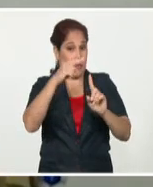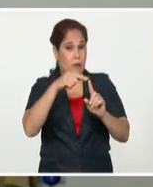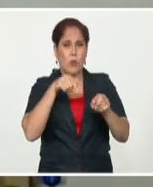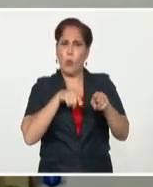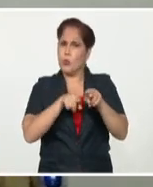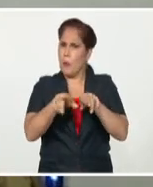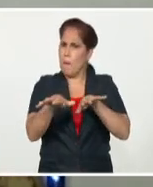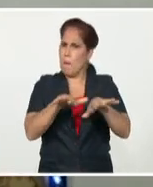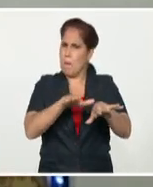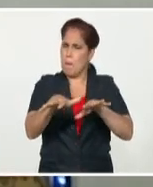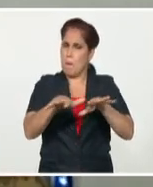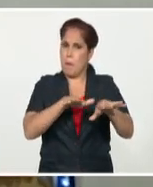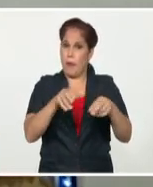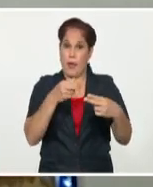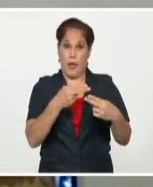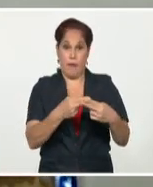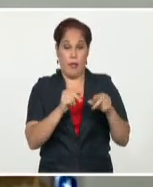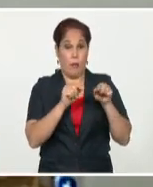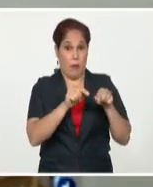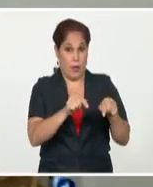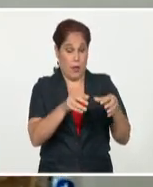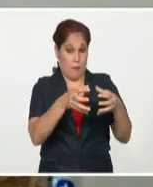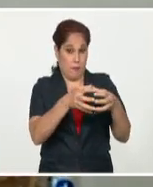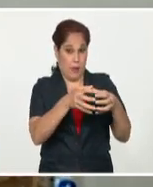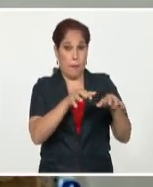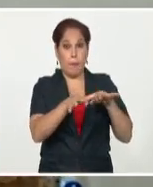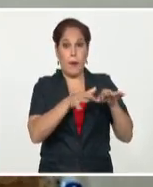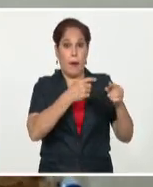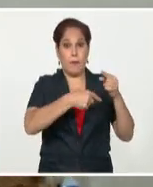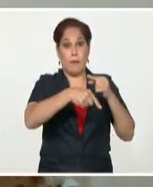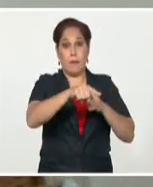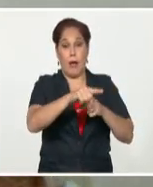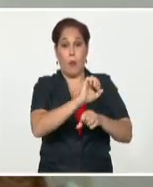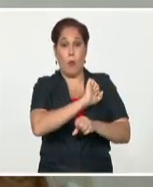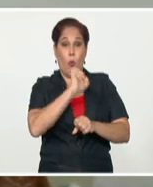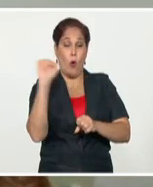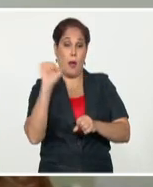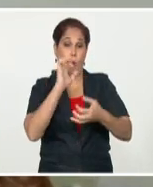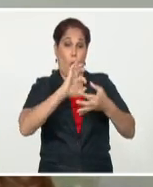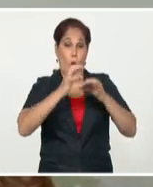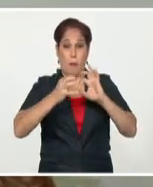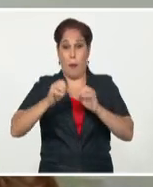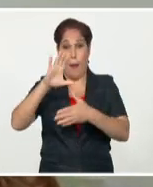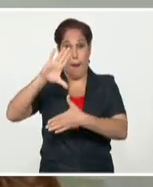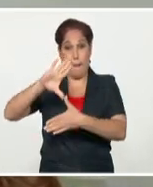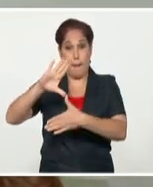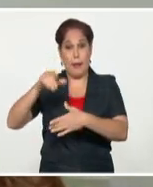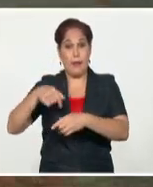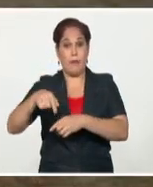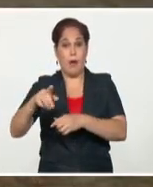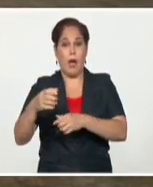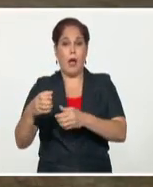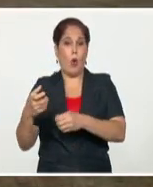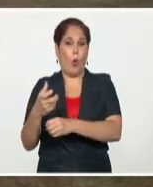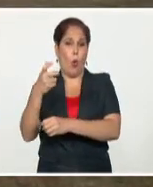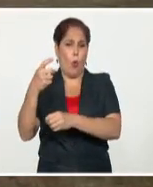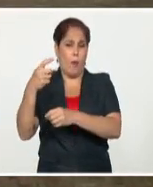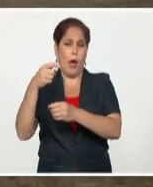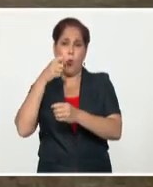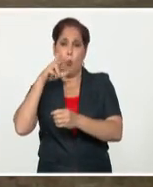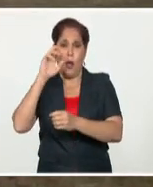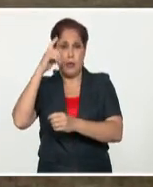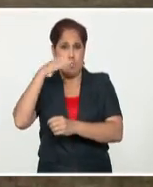de preparación entre la preselección que se prepara para el Preolímpico de las Américas y el que asistirá a la Copa de Curazao. Hoy